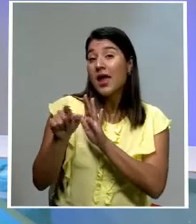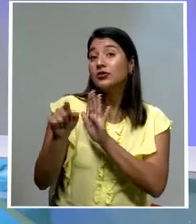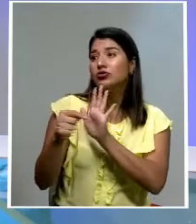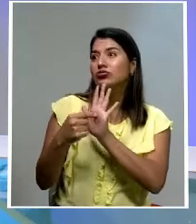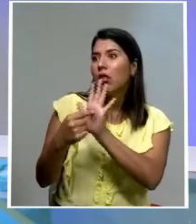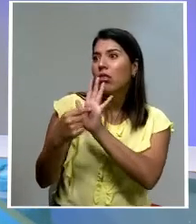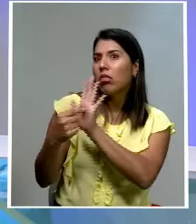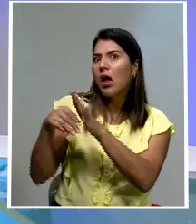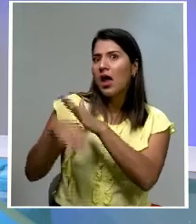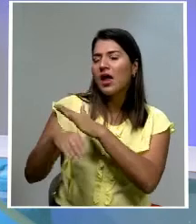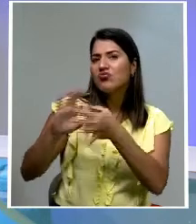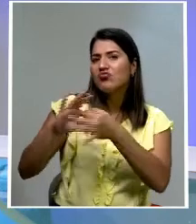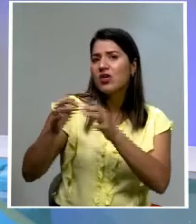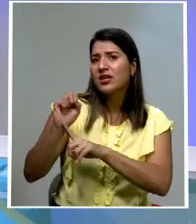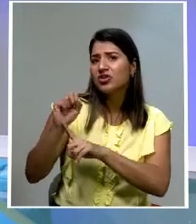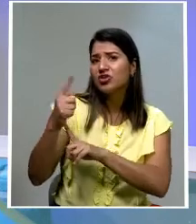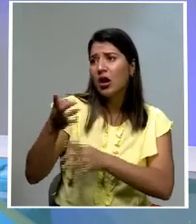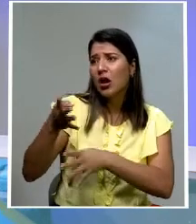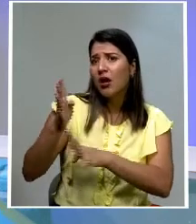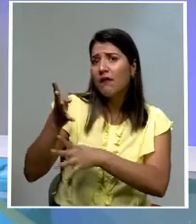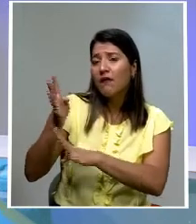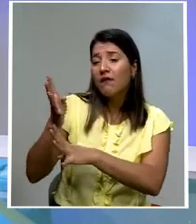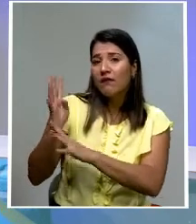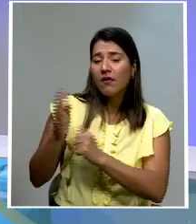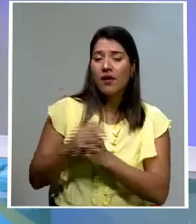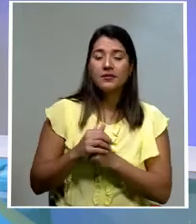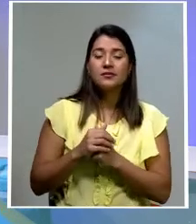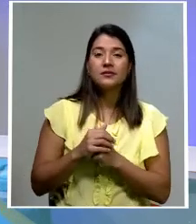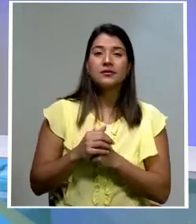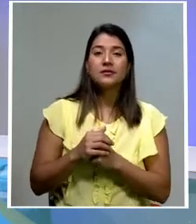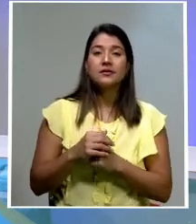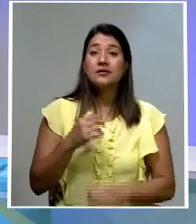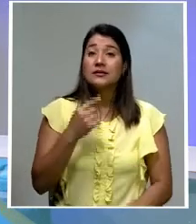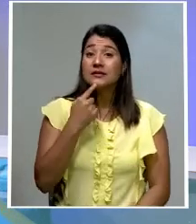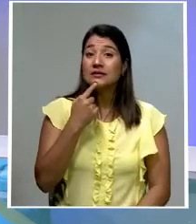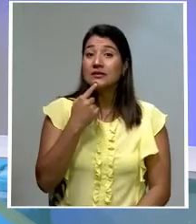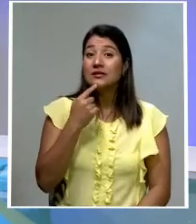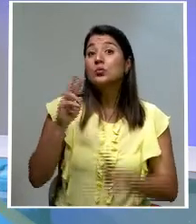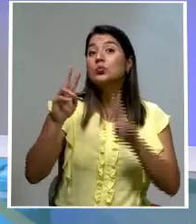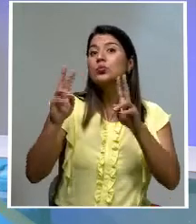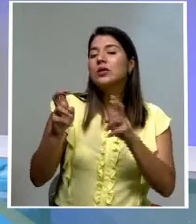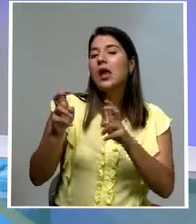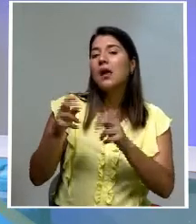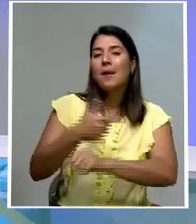redes sociales se ofrecían viales haciéndolos pasar por los de Pfizer.